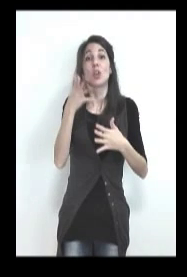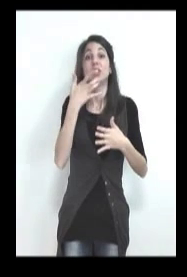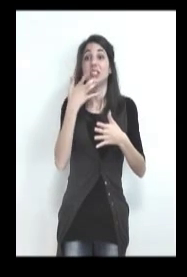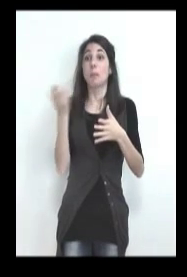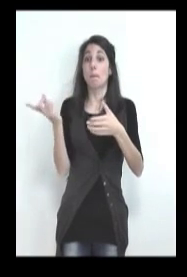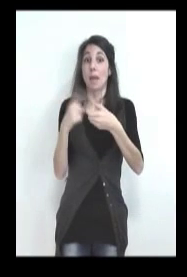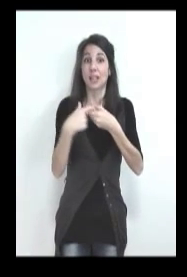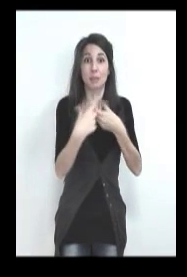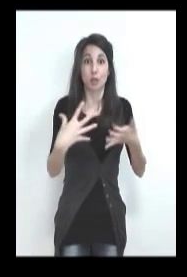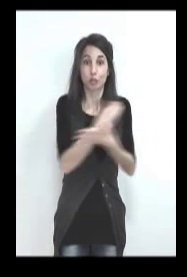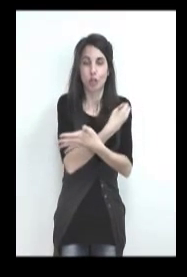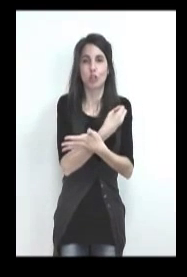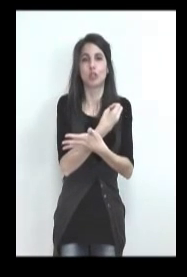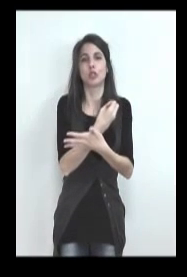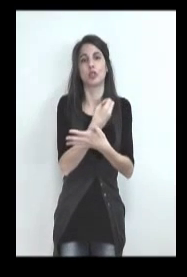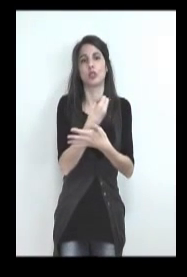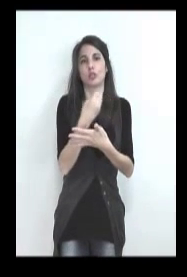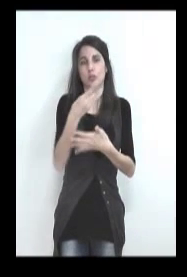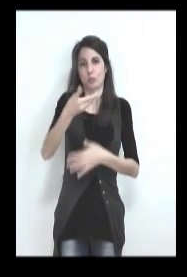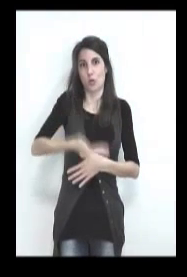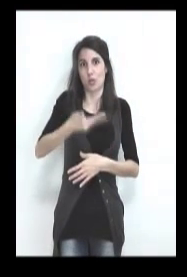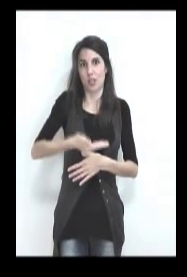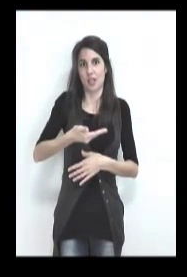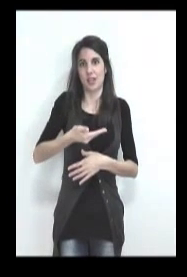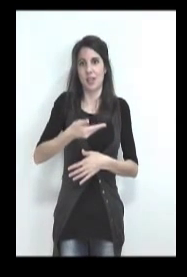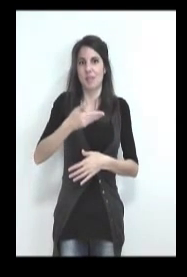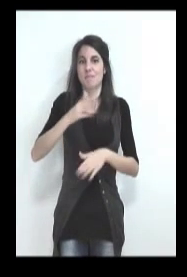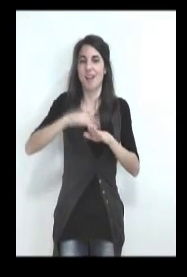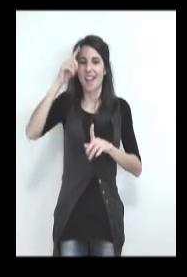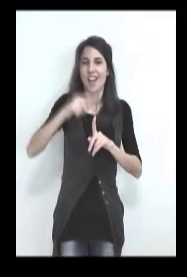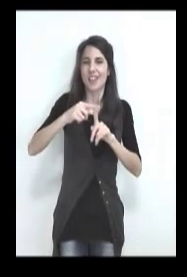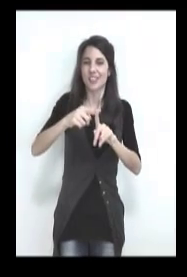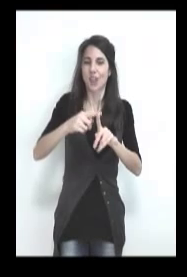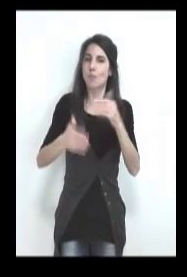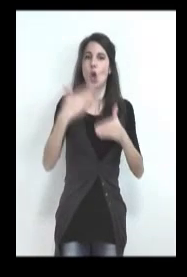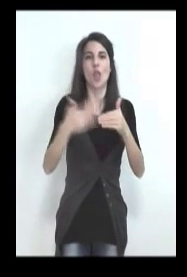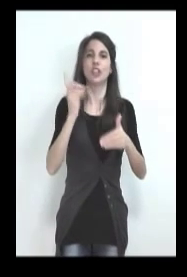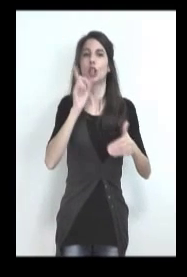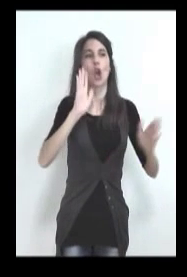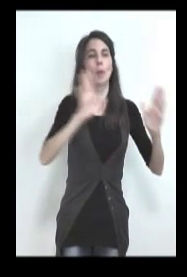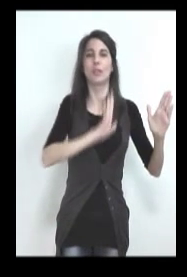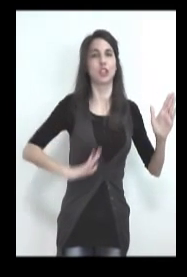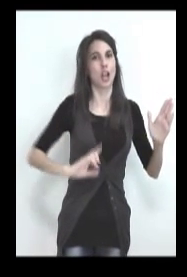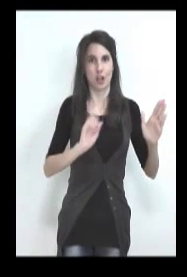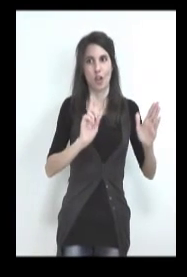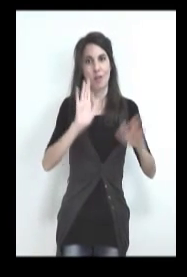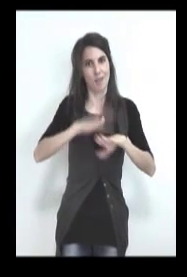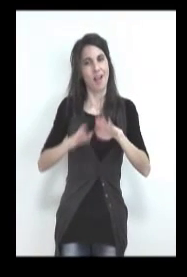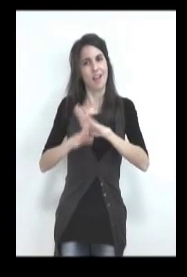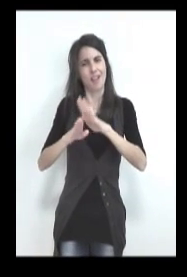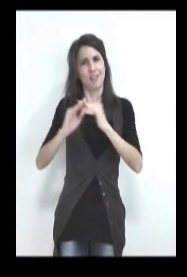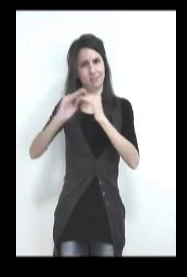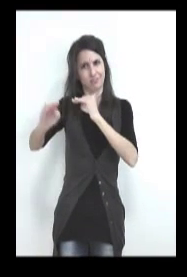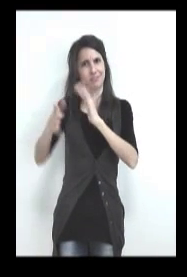uno de los actores que provoque que no va a ser una moda, que las Smart Cities están para quedarse. Y bueno, pues puede ser que